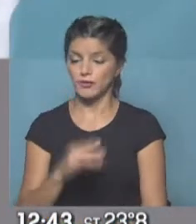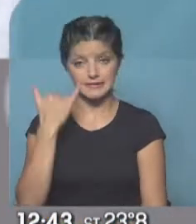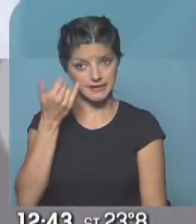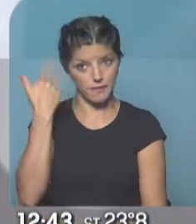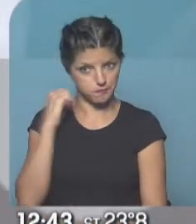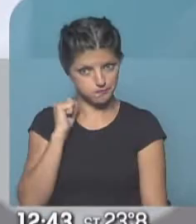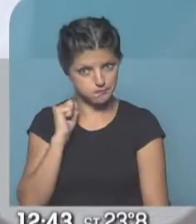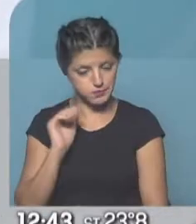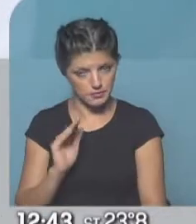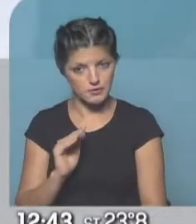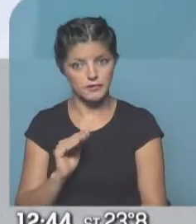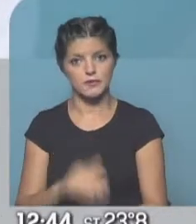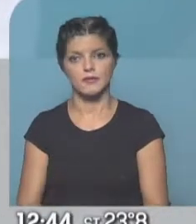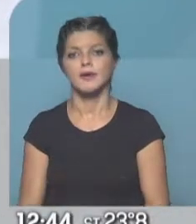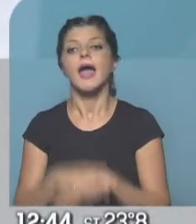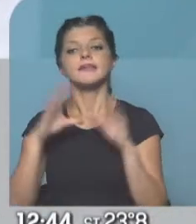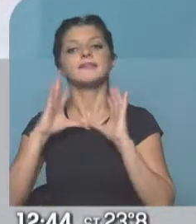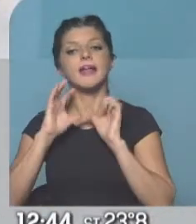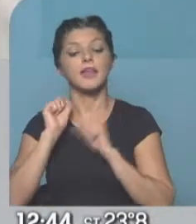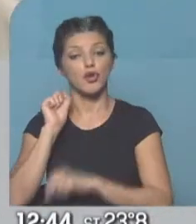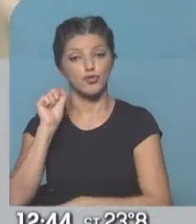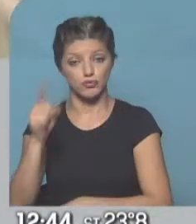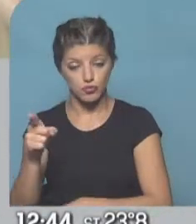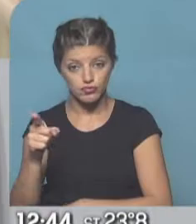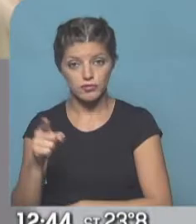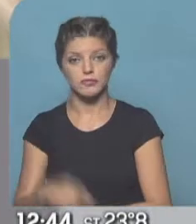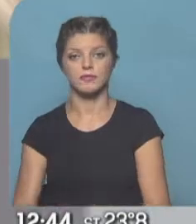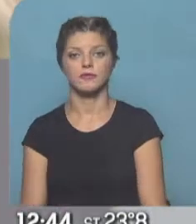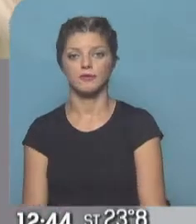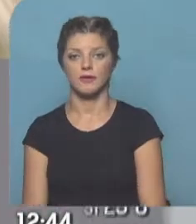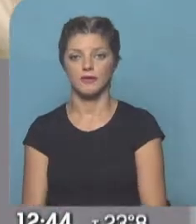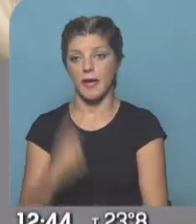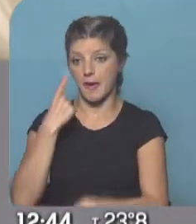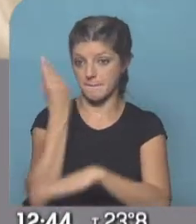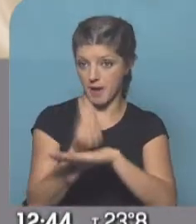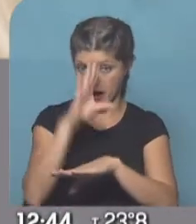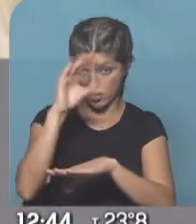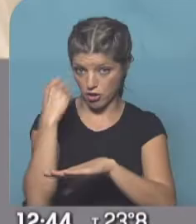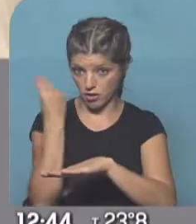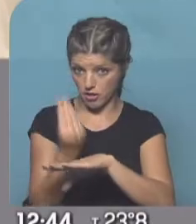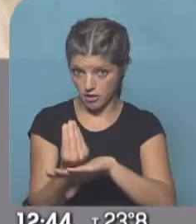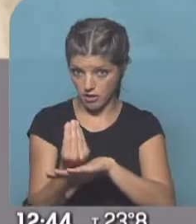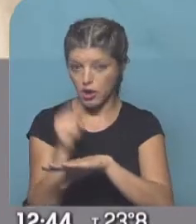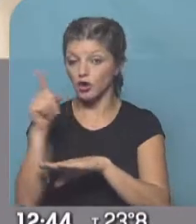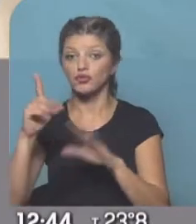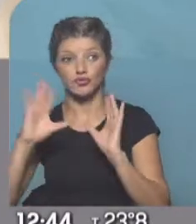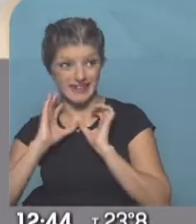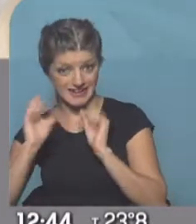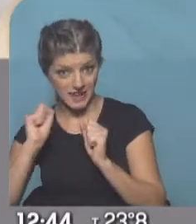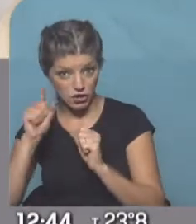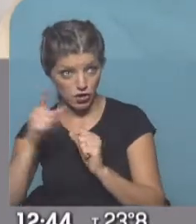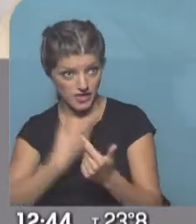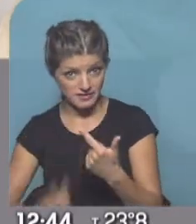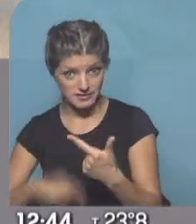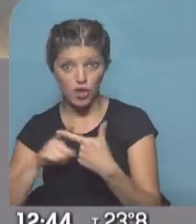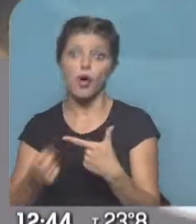bastante. Su secretario de Estado fue embajador. Su secretario de Estado acaba de venir ahora de Rusia a hablar